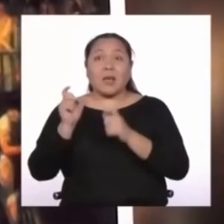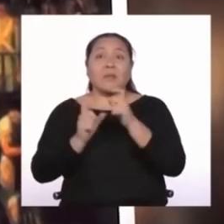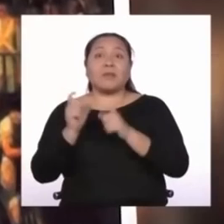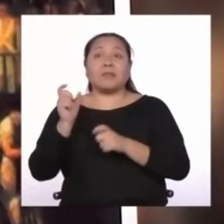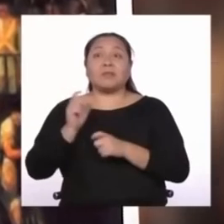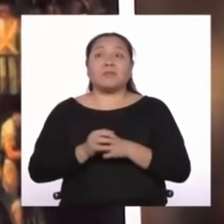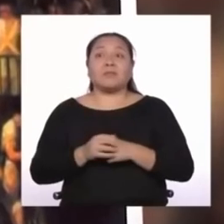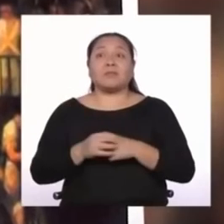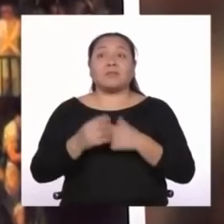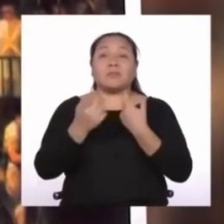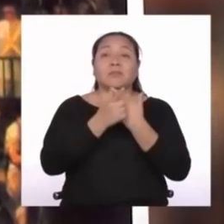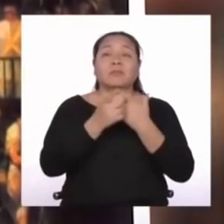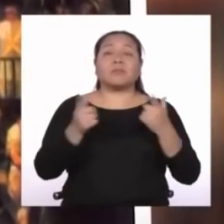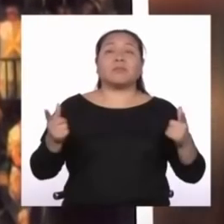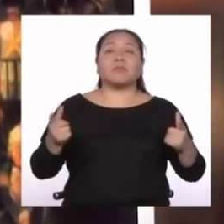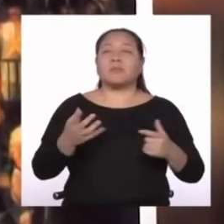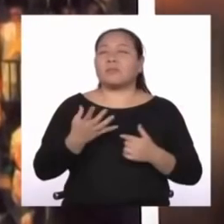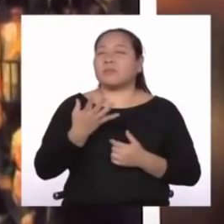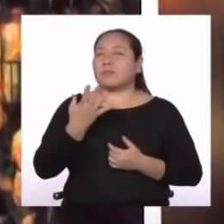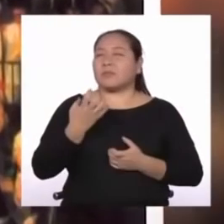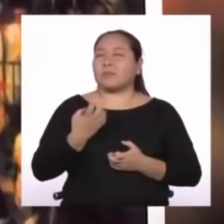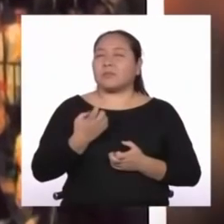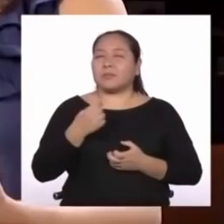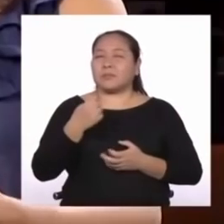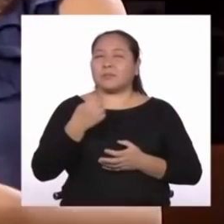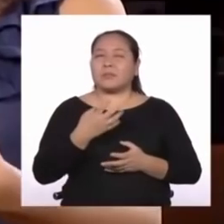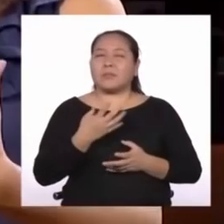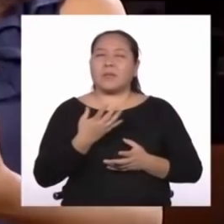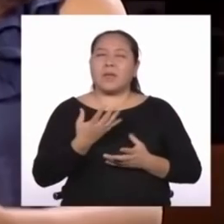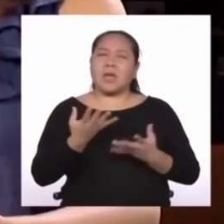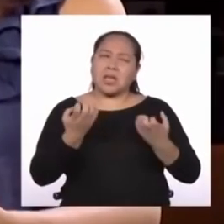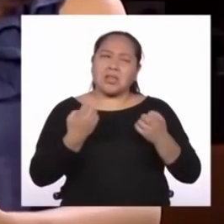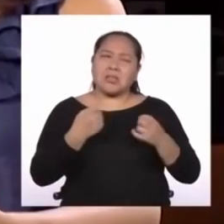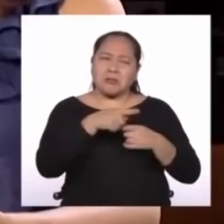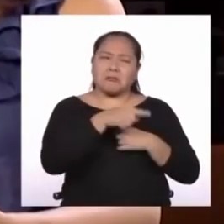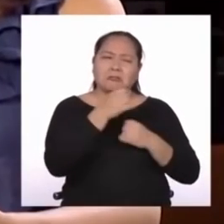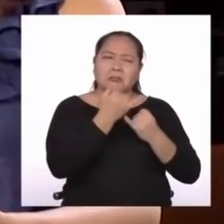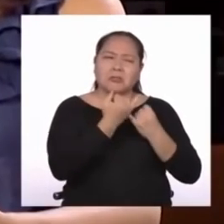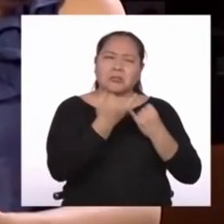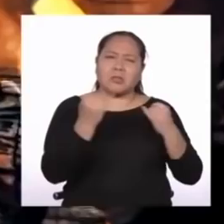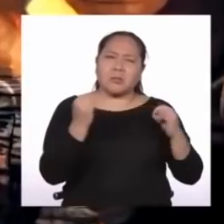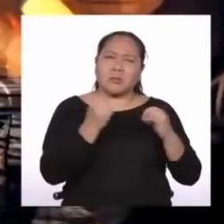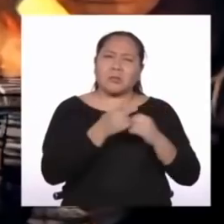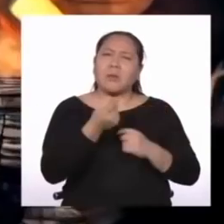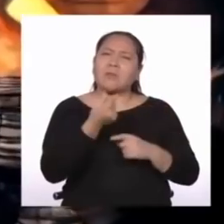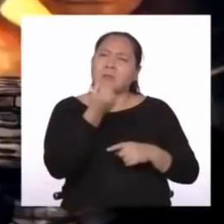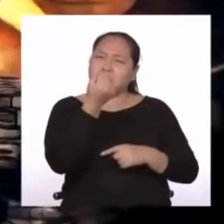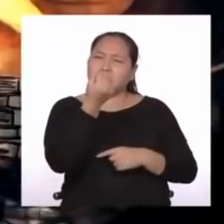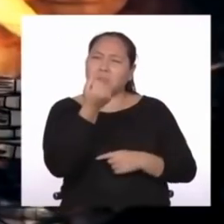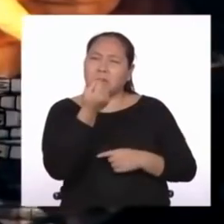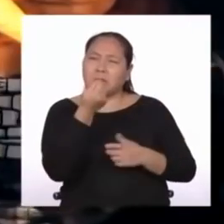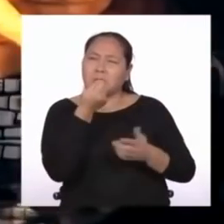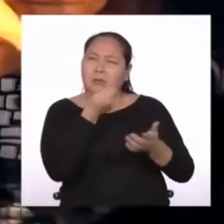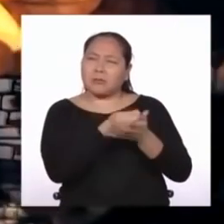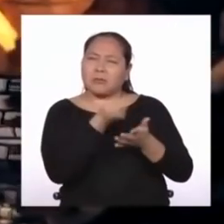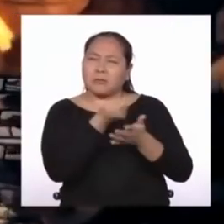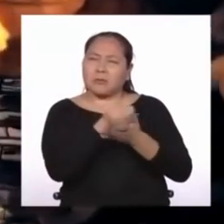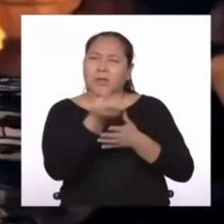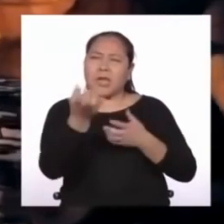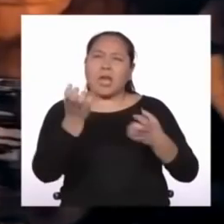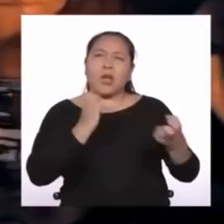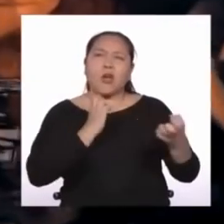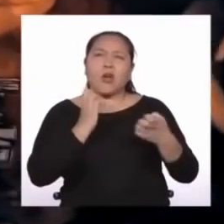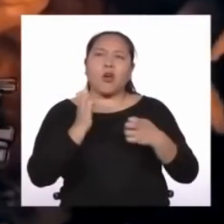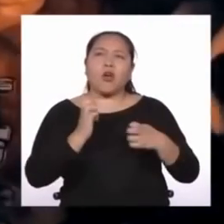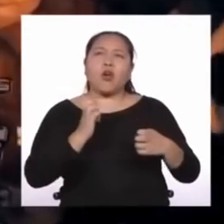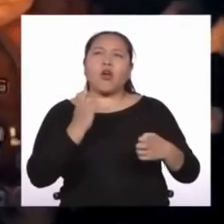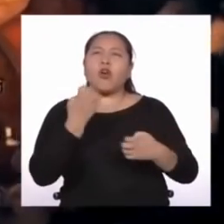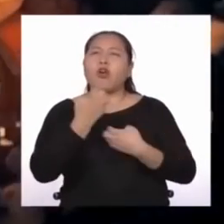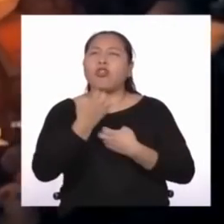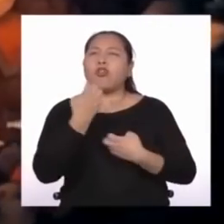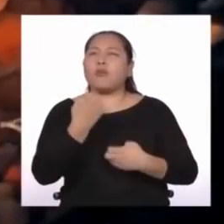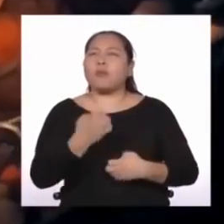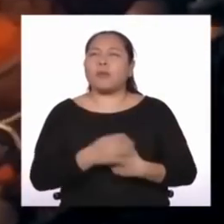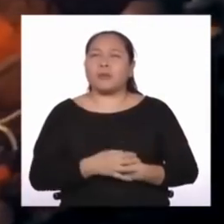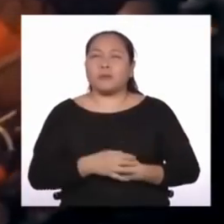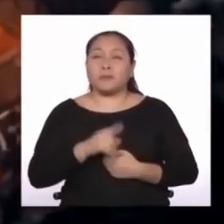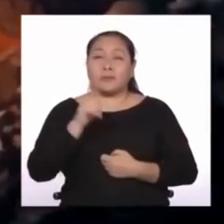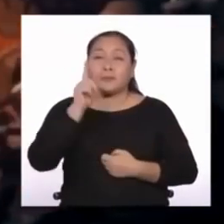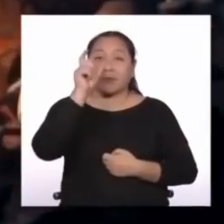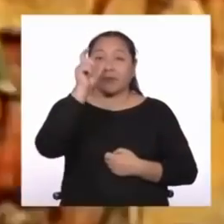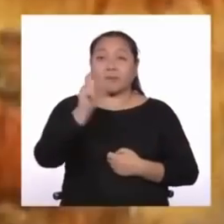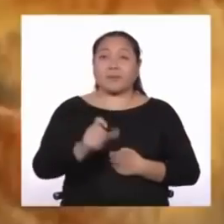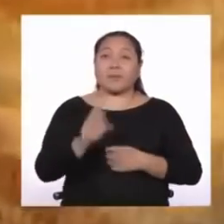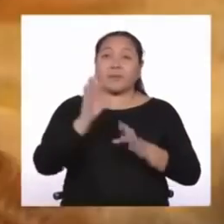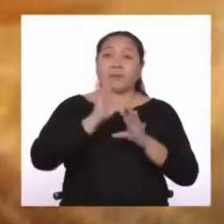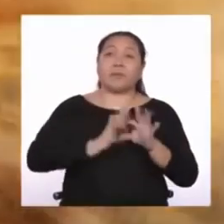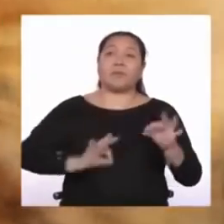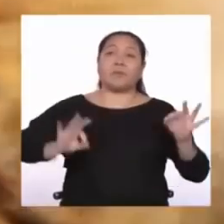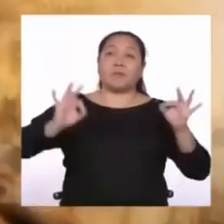liberal, interés en que hubiera libertad, pero también interés económico. En ese contexto, un personaje importante